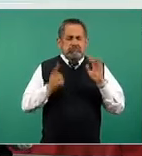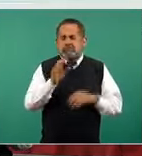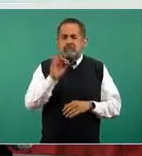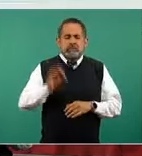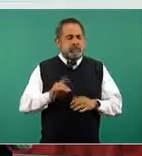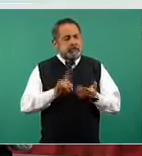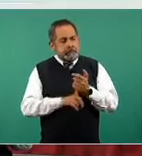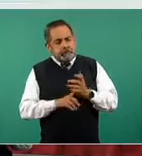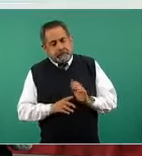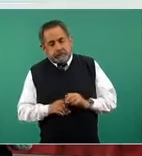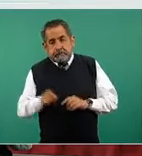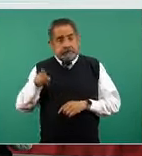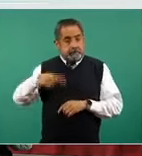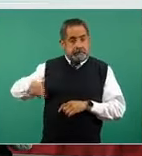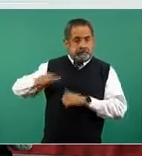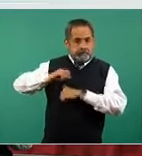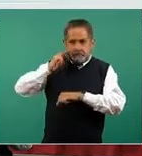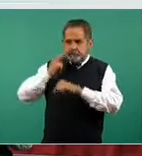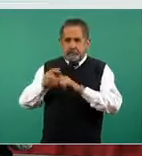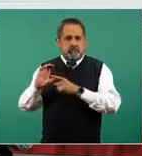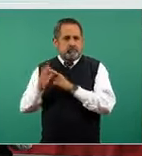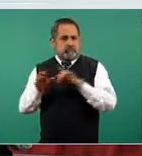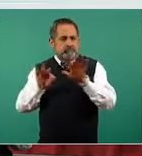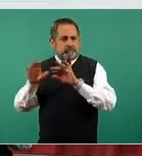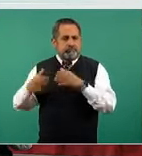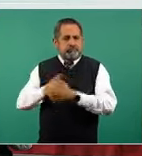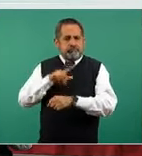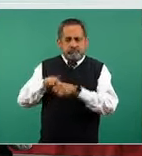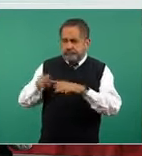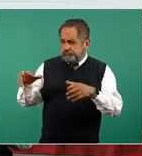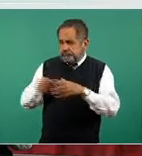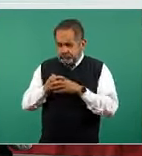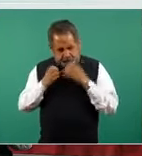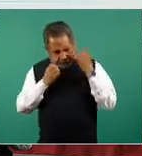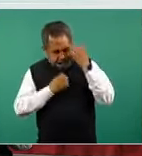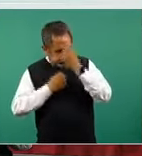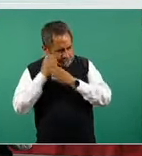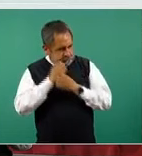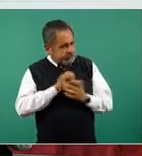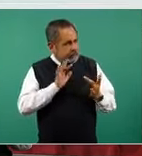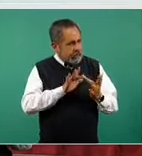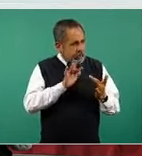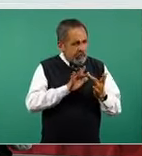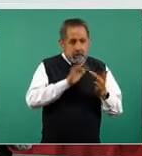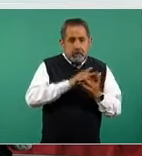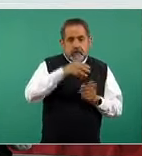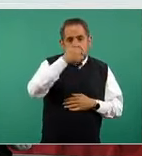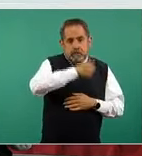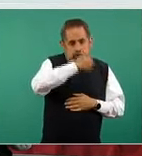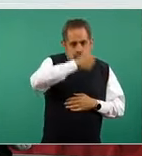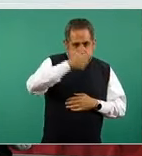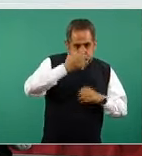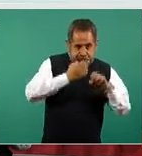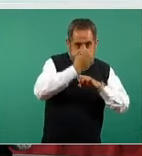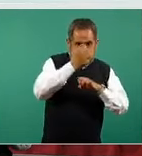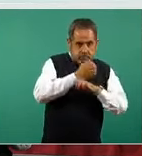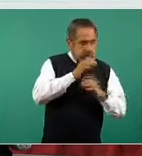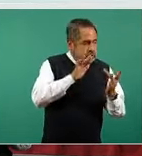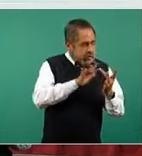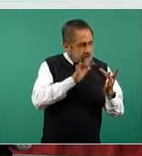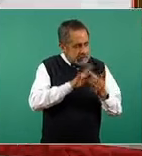notificado, hay un comité nacional dictaminador que interactúa con cada una de las entidades